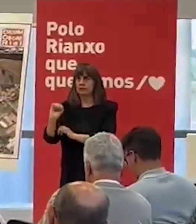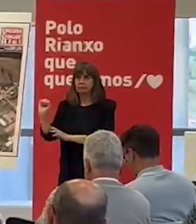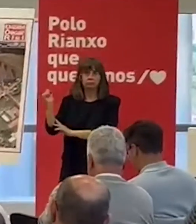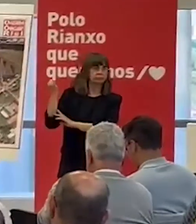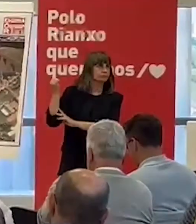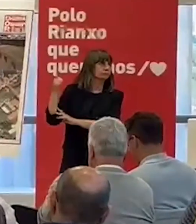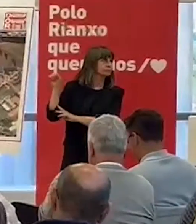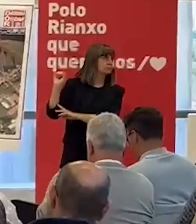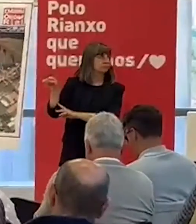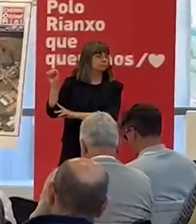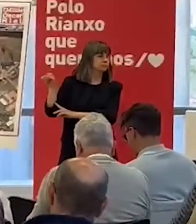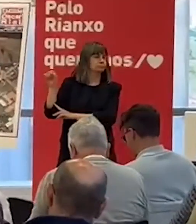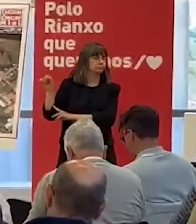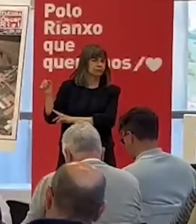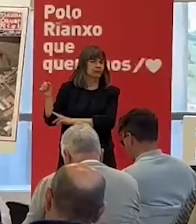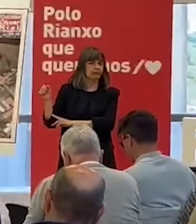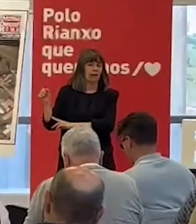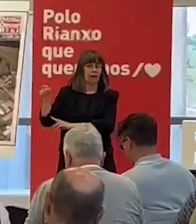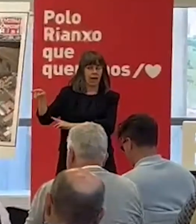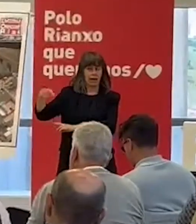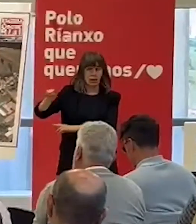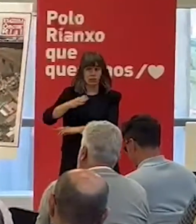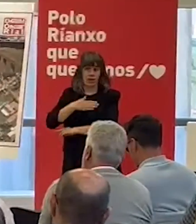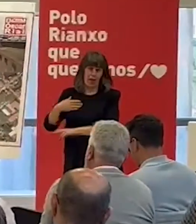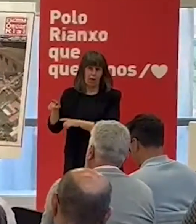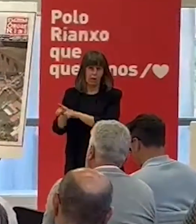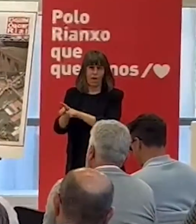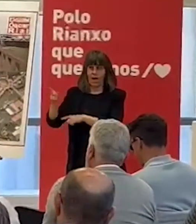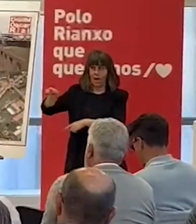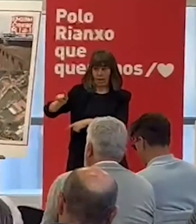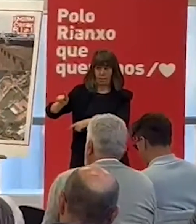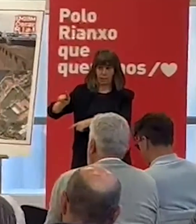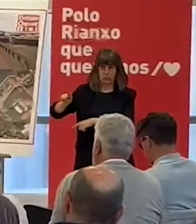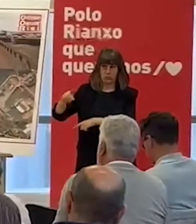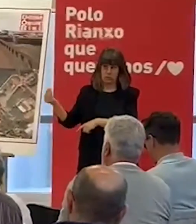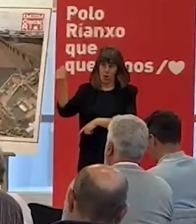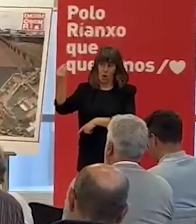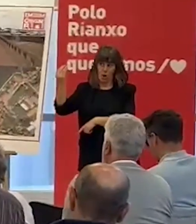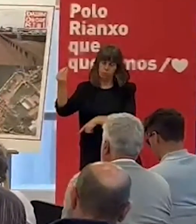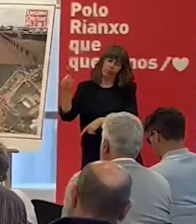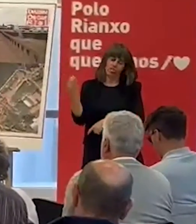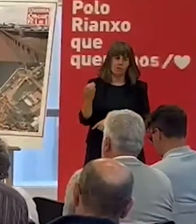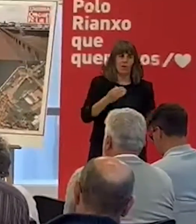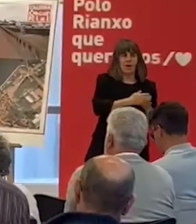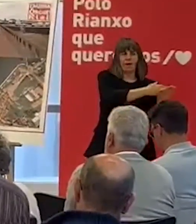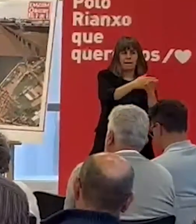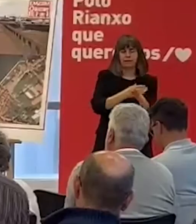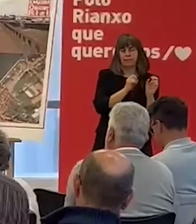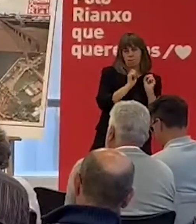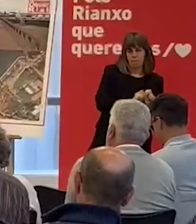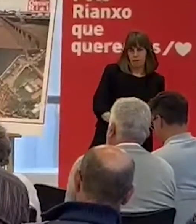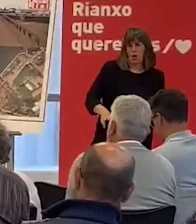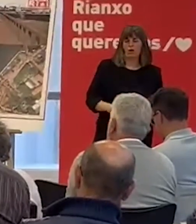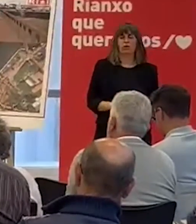convencidos, como están, de que canto peor nos vai a todos, pois mellor les vai a ir a eles. Ou eses outros que